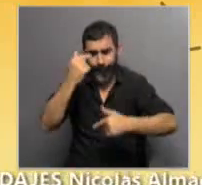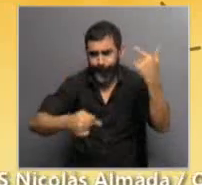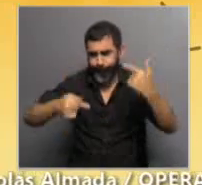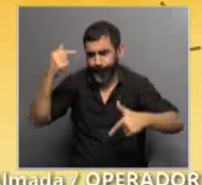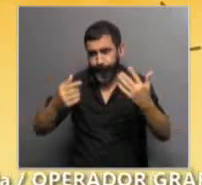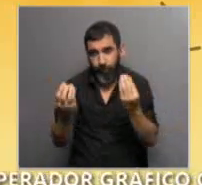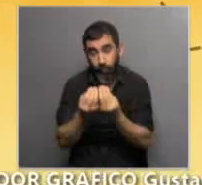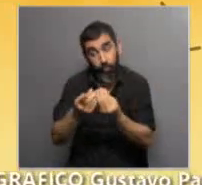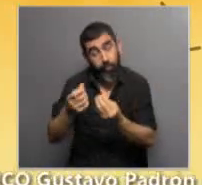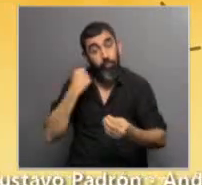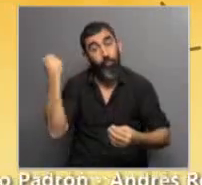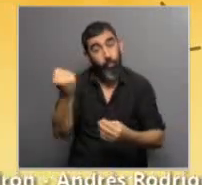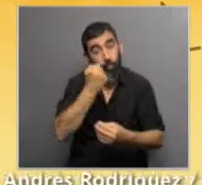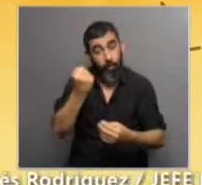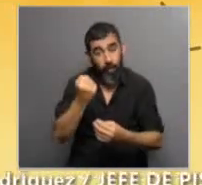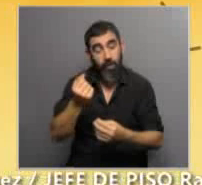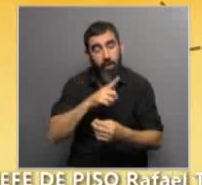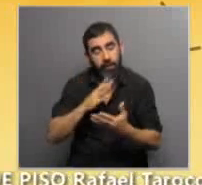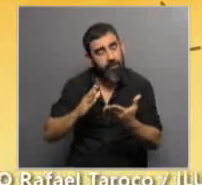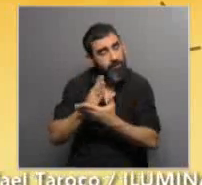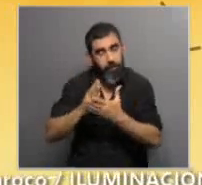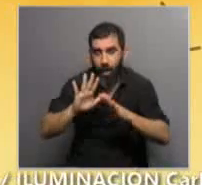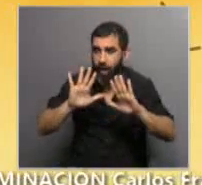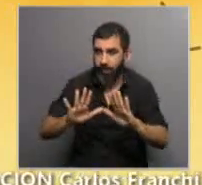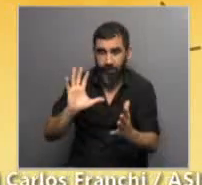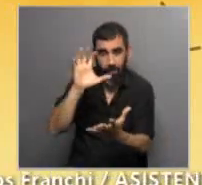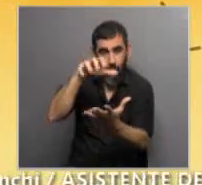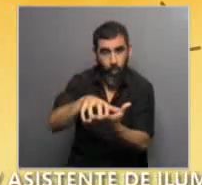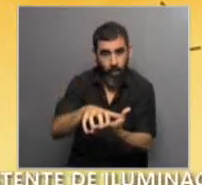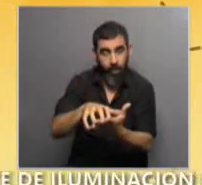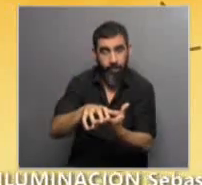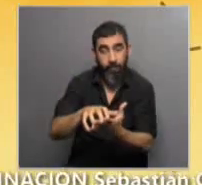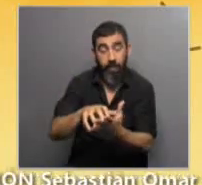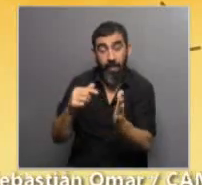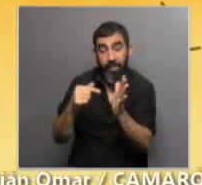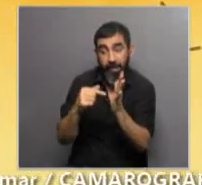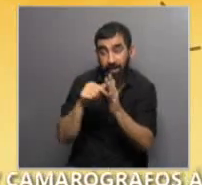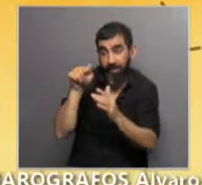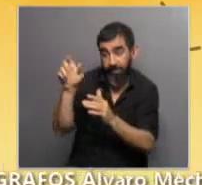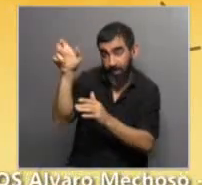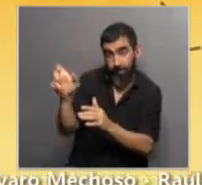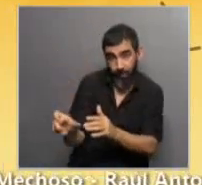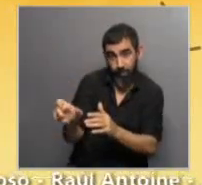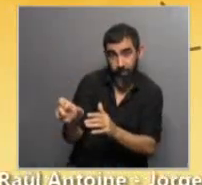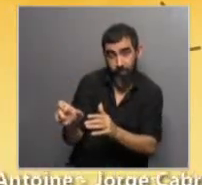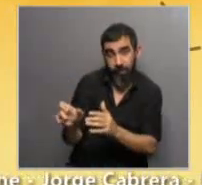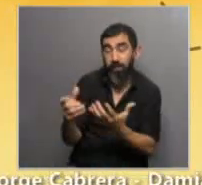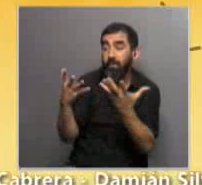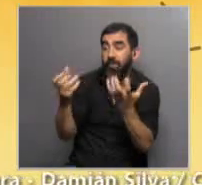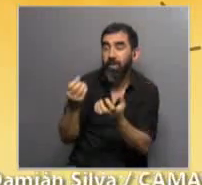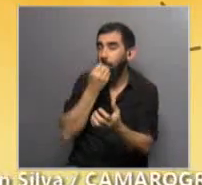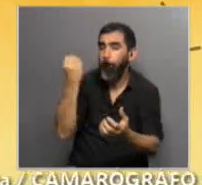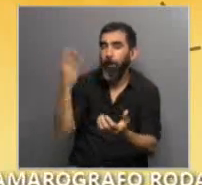importante y el té de shiva la cultivo siempre las directivas de caldeiro iban en el sentido de favorecer